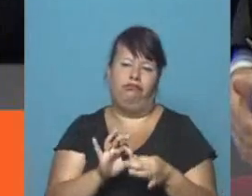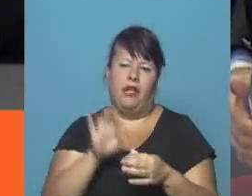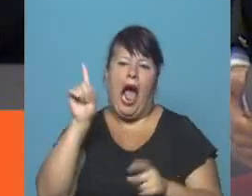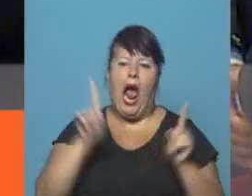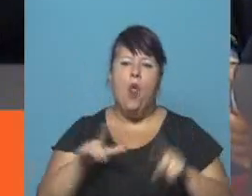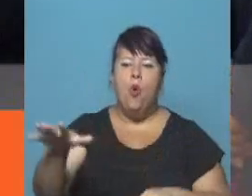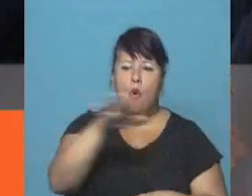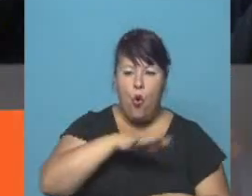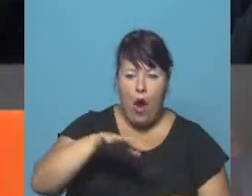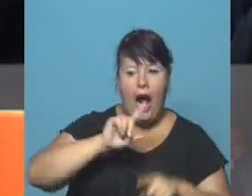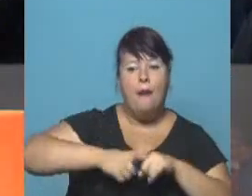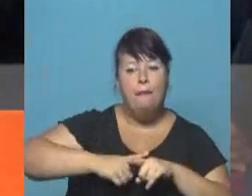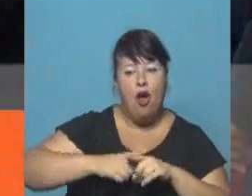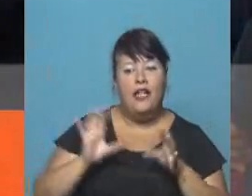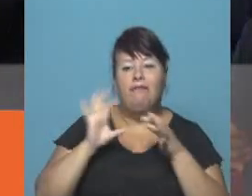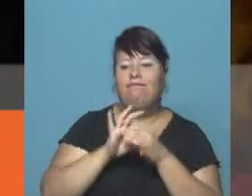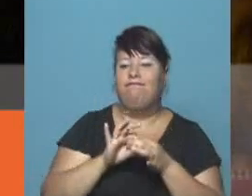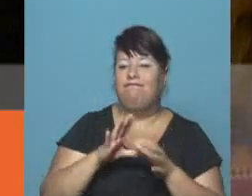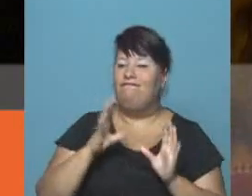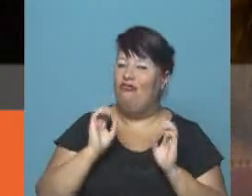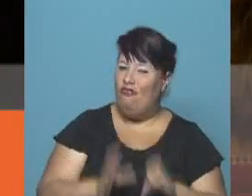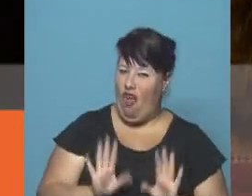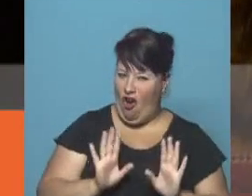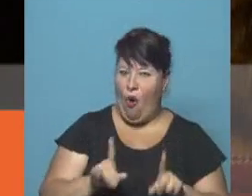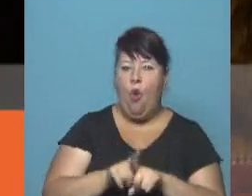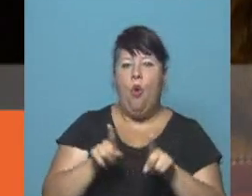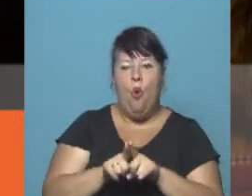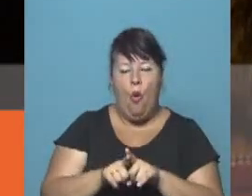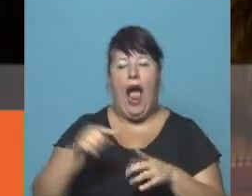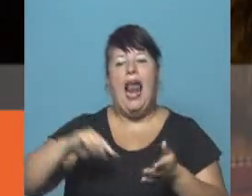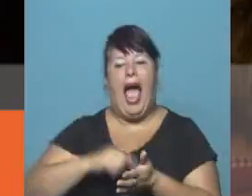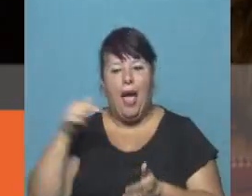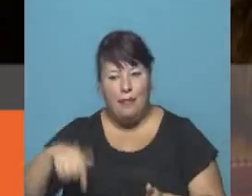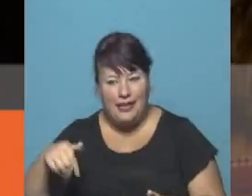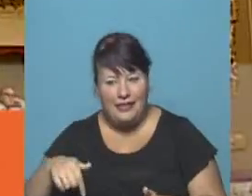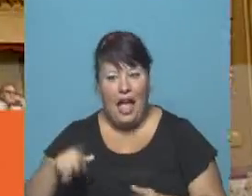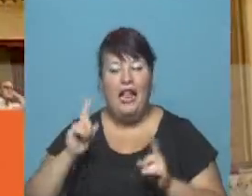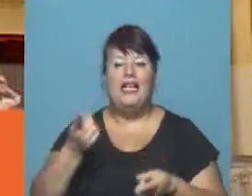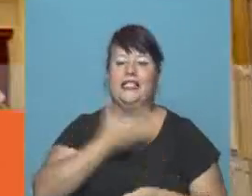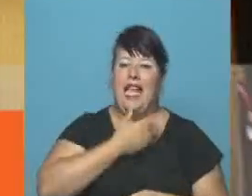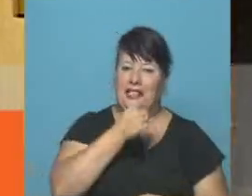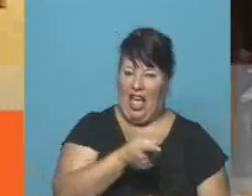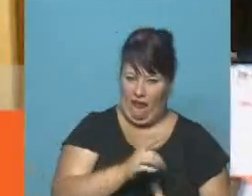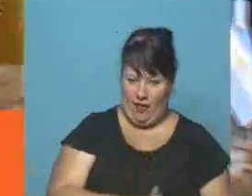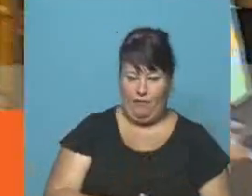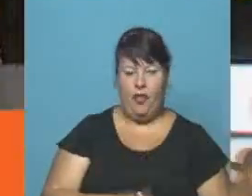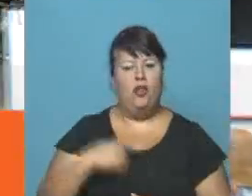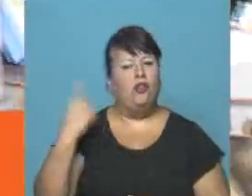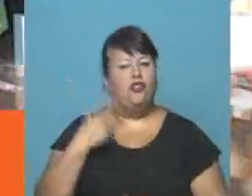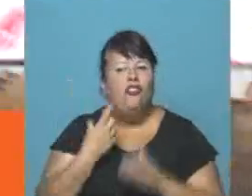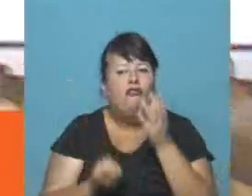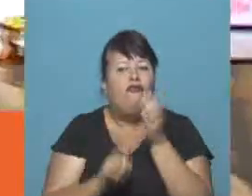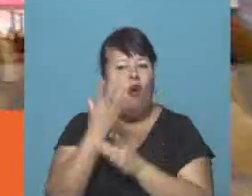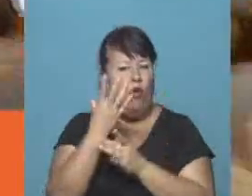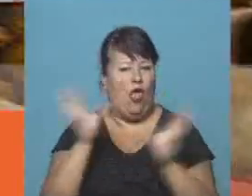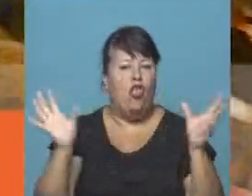distritos donde la política de alianzas no está firme, como los casos de la ciudad de Buenos Aires y Santa Fe. Somos fundadores